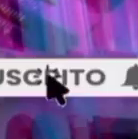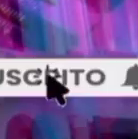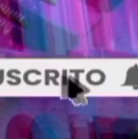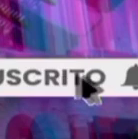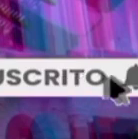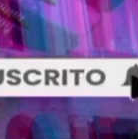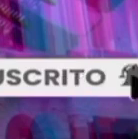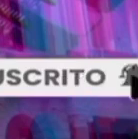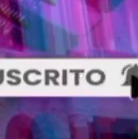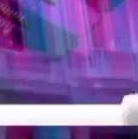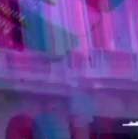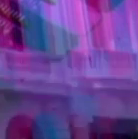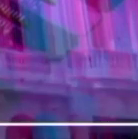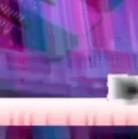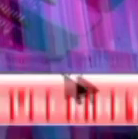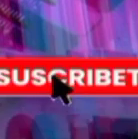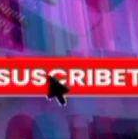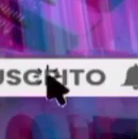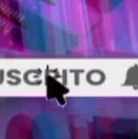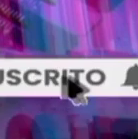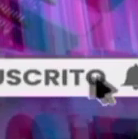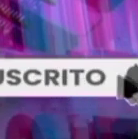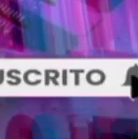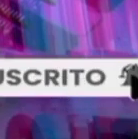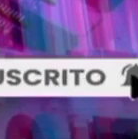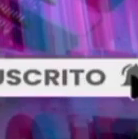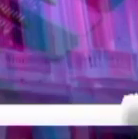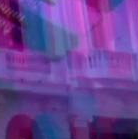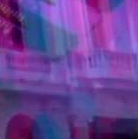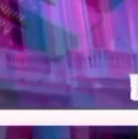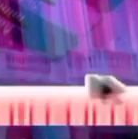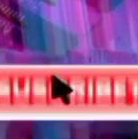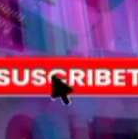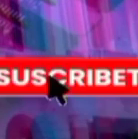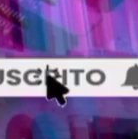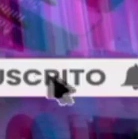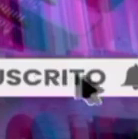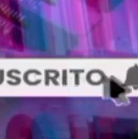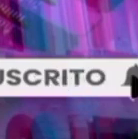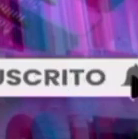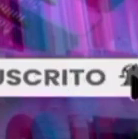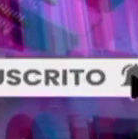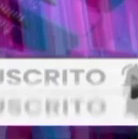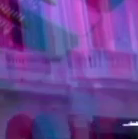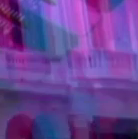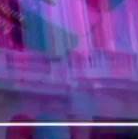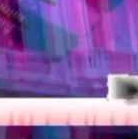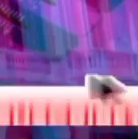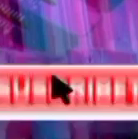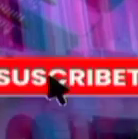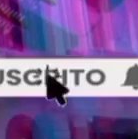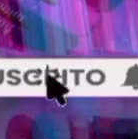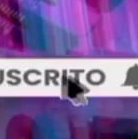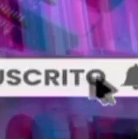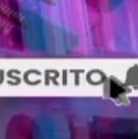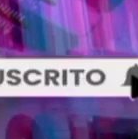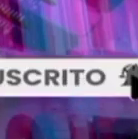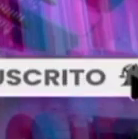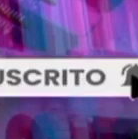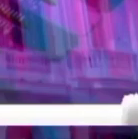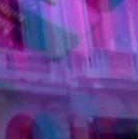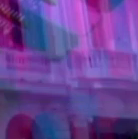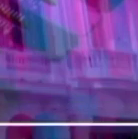Súmate a nuestro canal en YouTube y si te gustan nuestros contenidos, da like, coméntanos tus ideas y comparte con tus